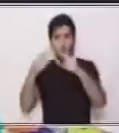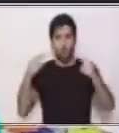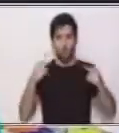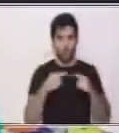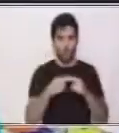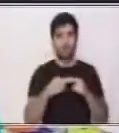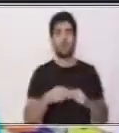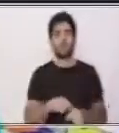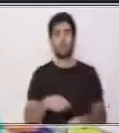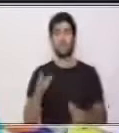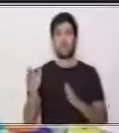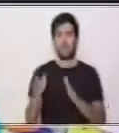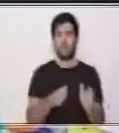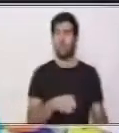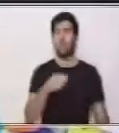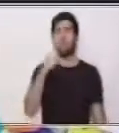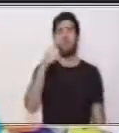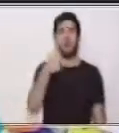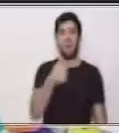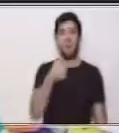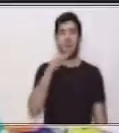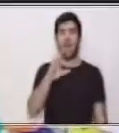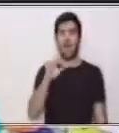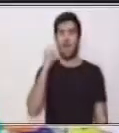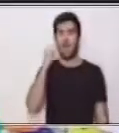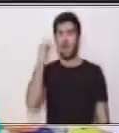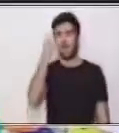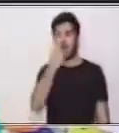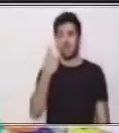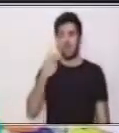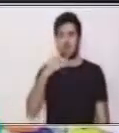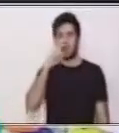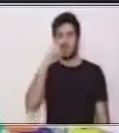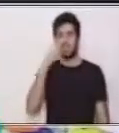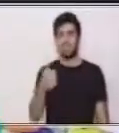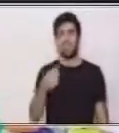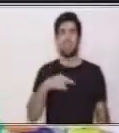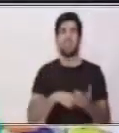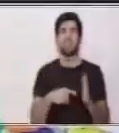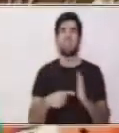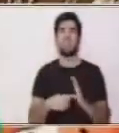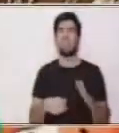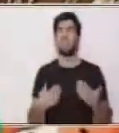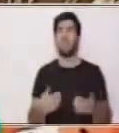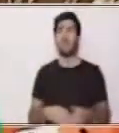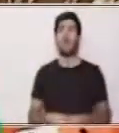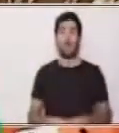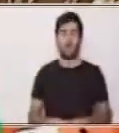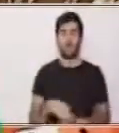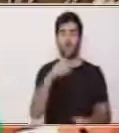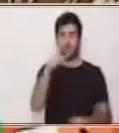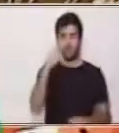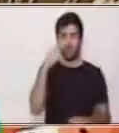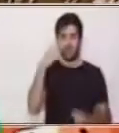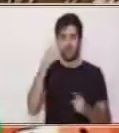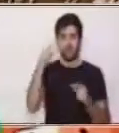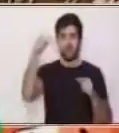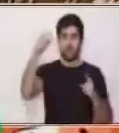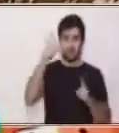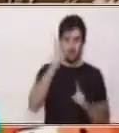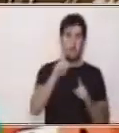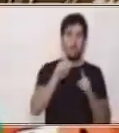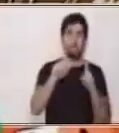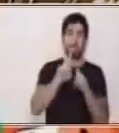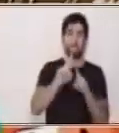ahora, ¿qué son aristas? Las aristas es precisamente donde están los pinchos. Es el